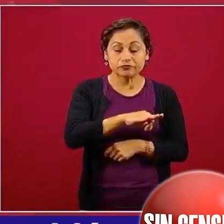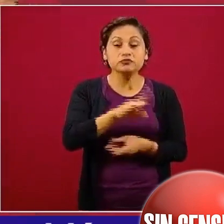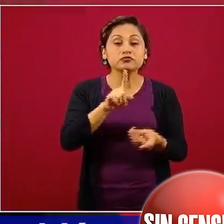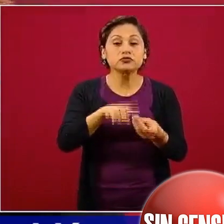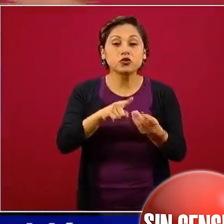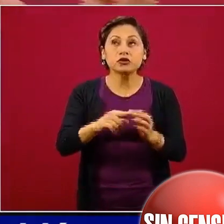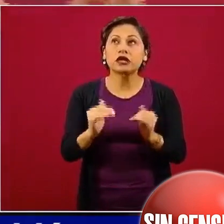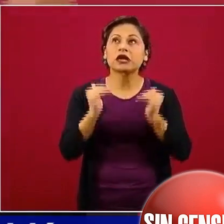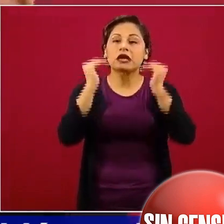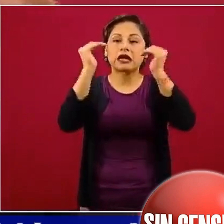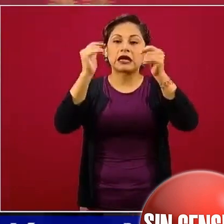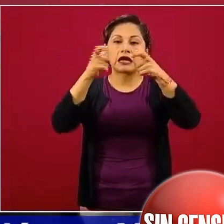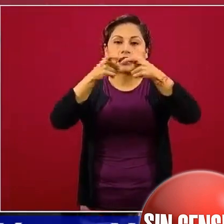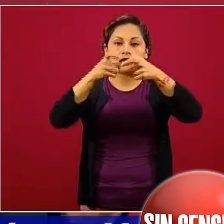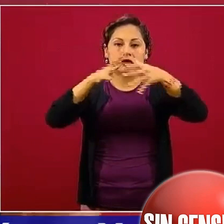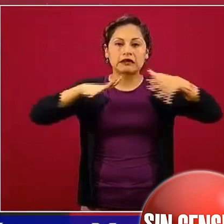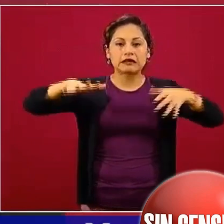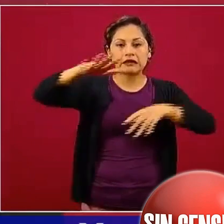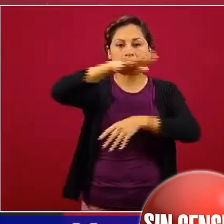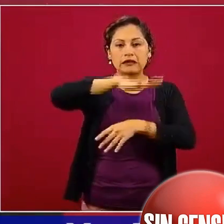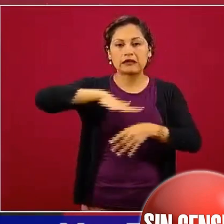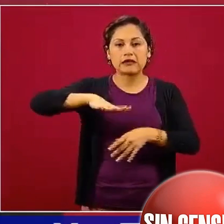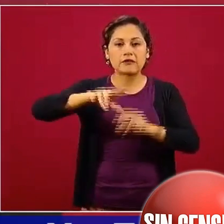en la llamada clase política.